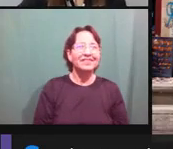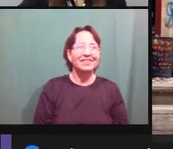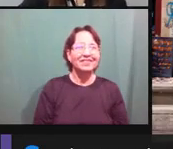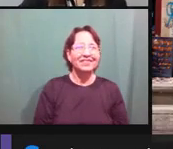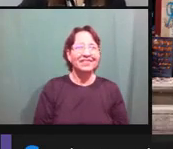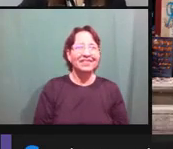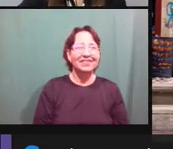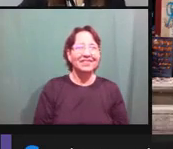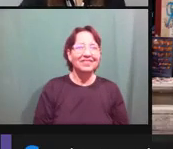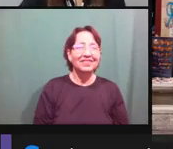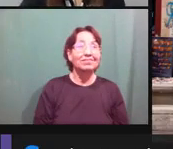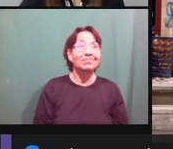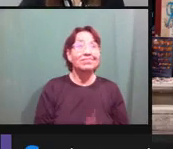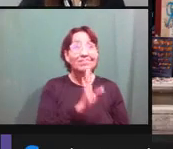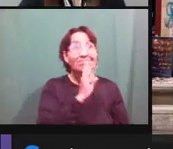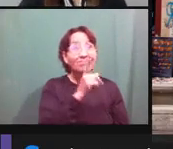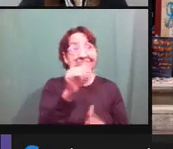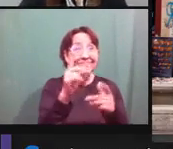A ver, ¿cuál de los dos?